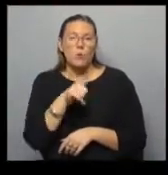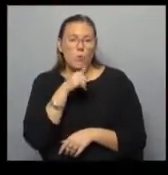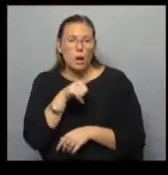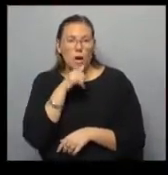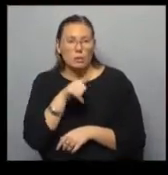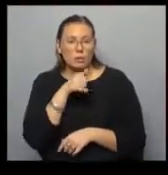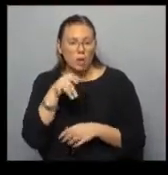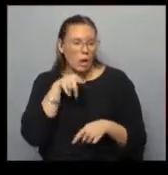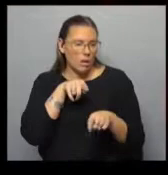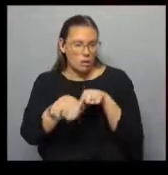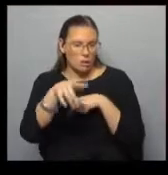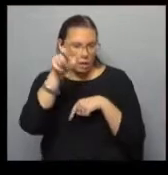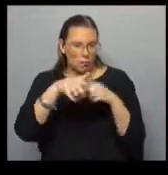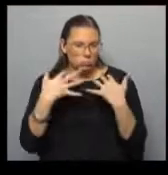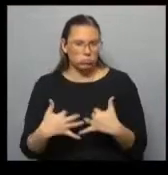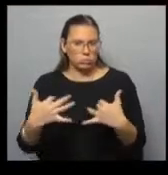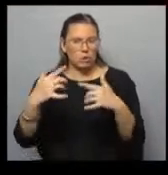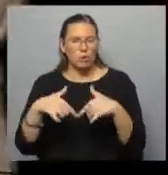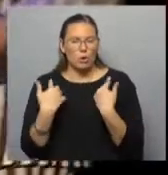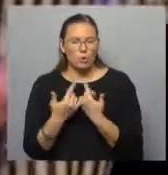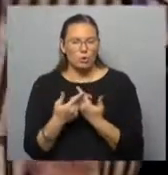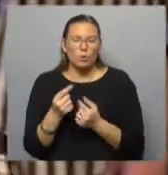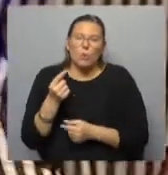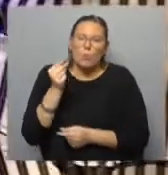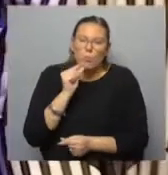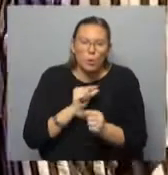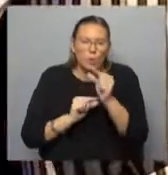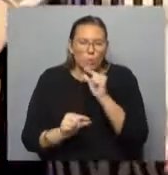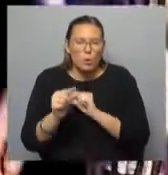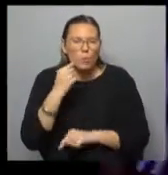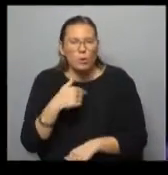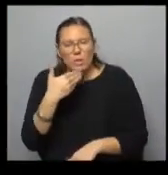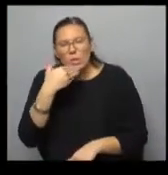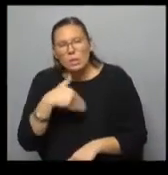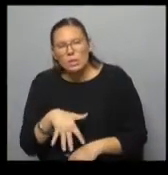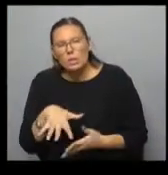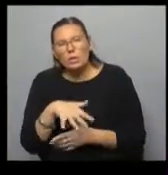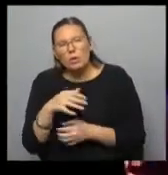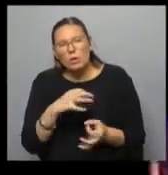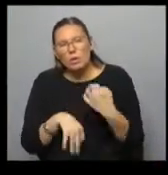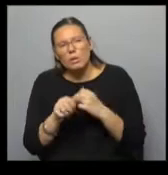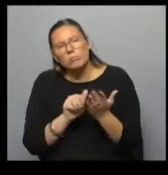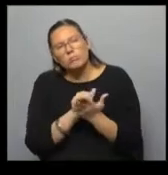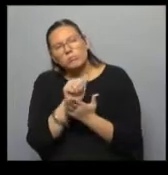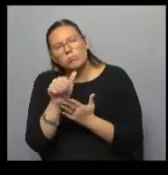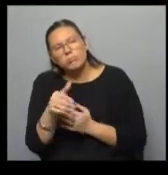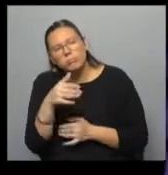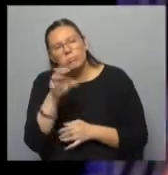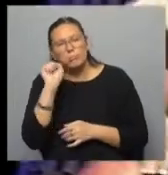habla a público y nosotros es como a cuentagotas vamos entendiendo de a poco a medida que va pasando la obra. Y por otro